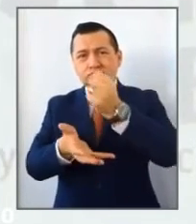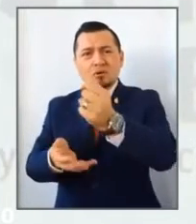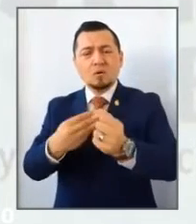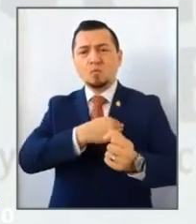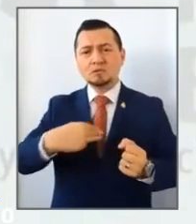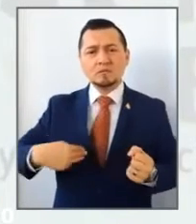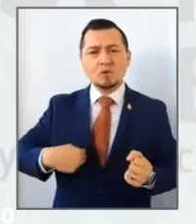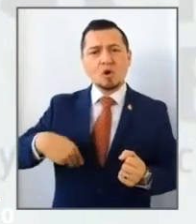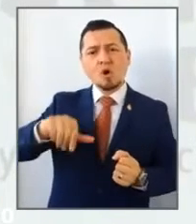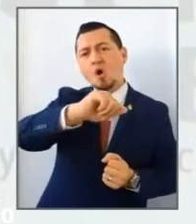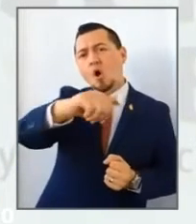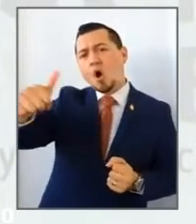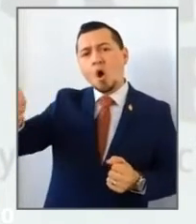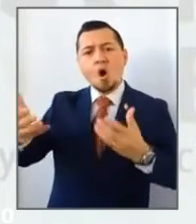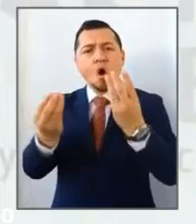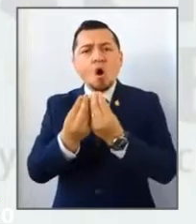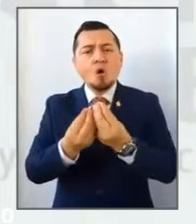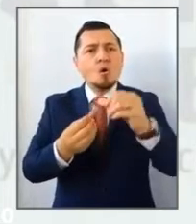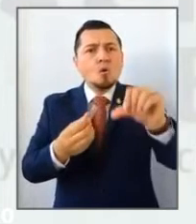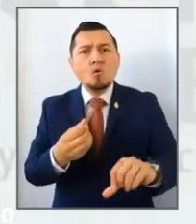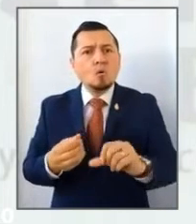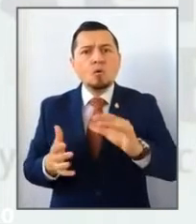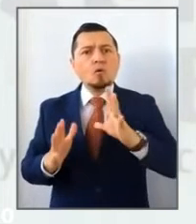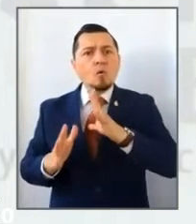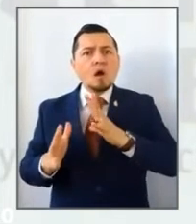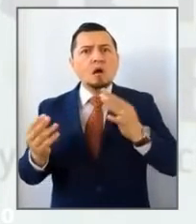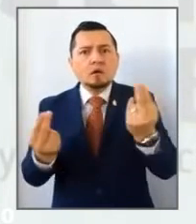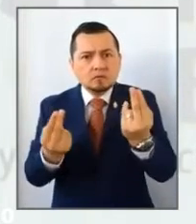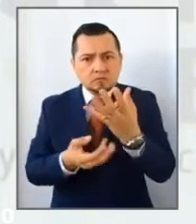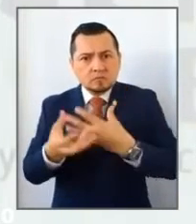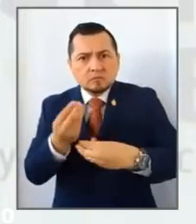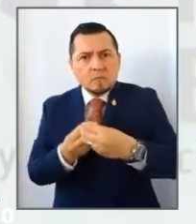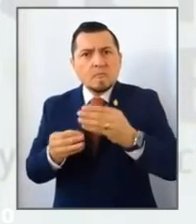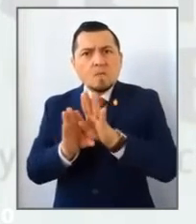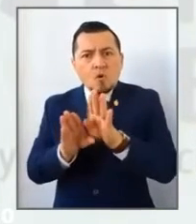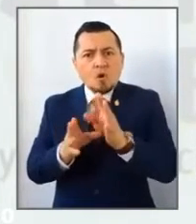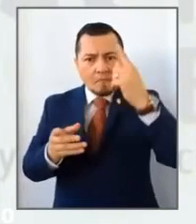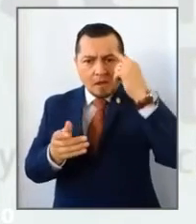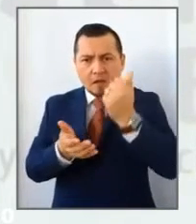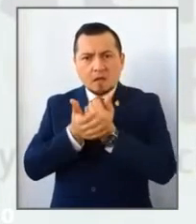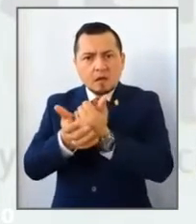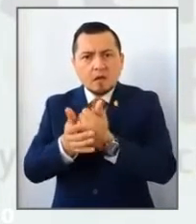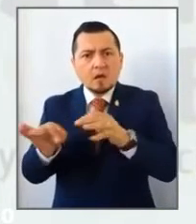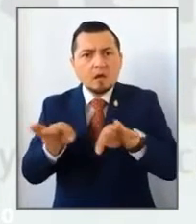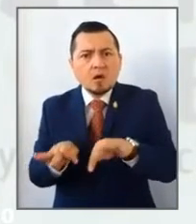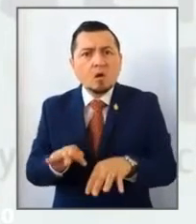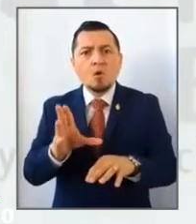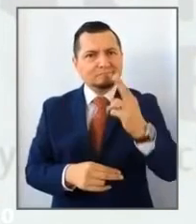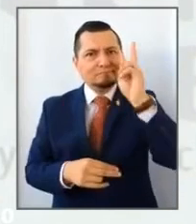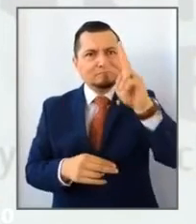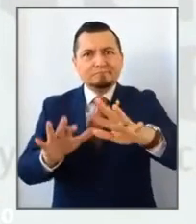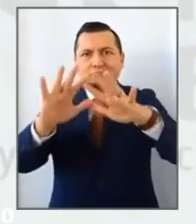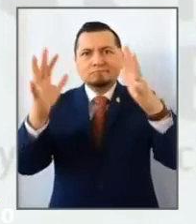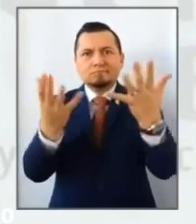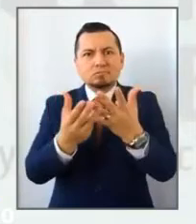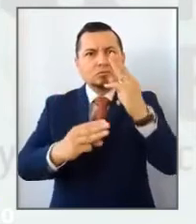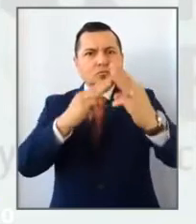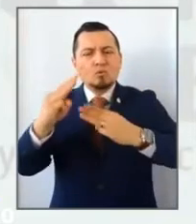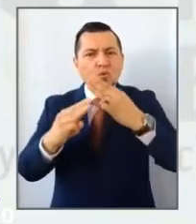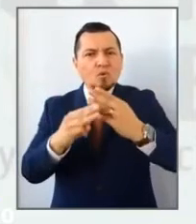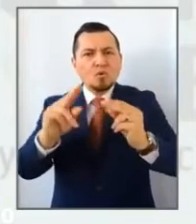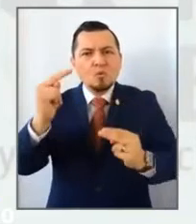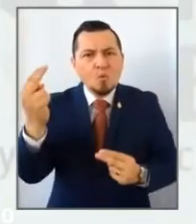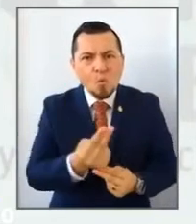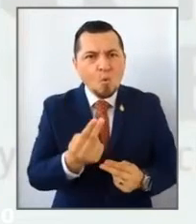municipales que hoy ya no tienen ni lo indispensable para cumplir con sus funciones constitucionales. No